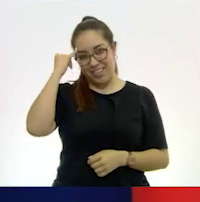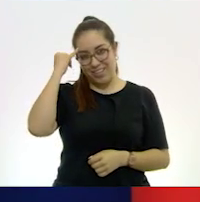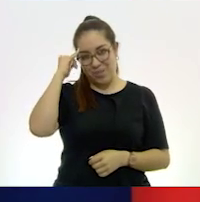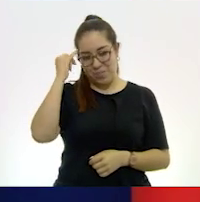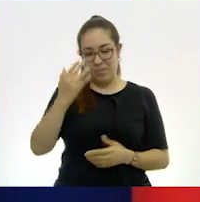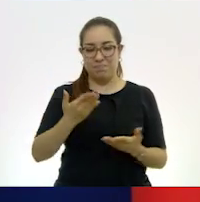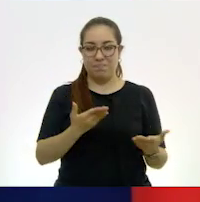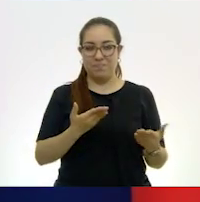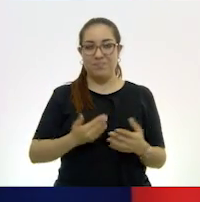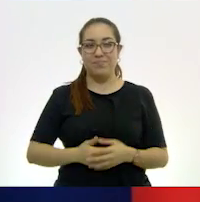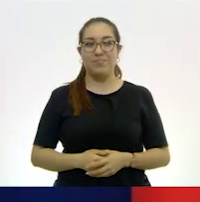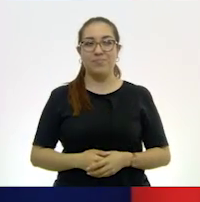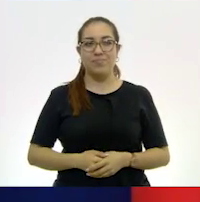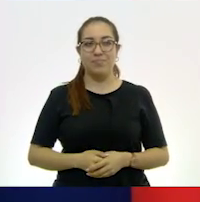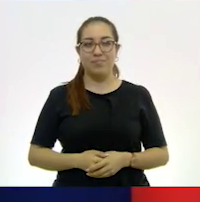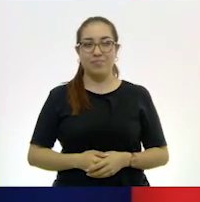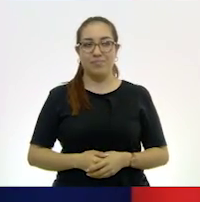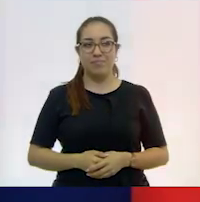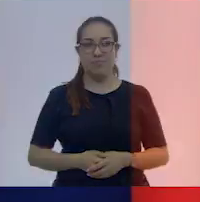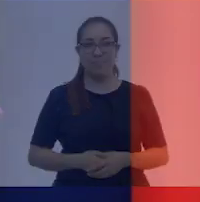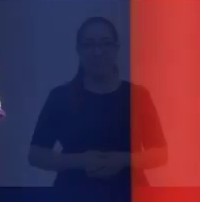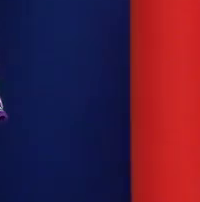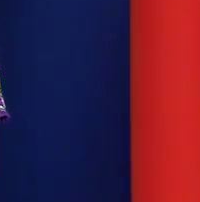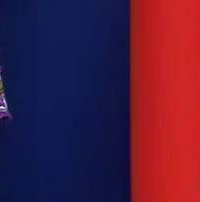Ñeche, Gehuaya,